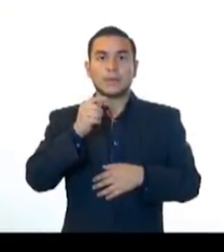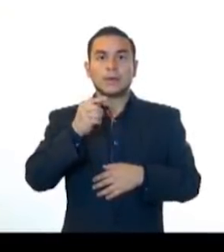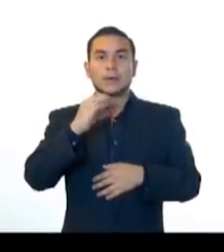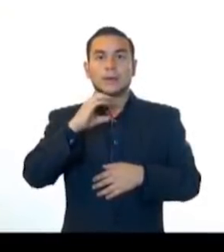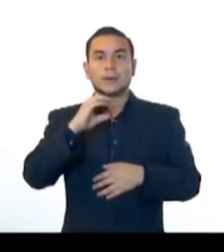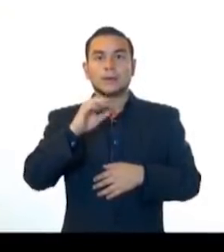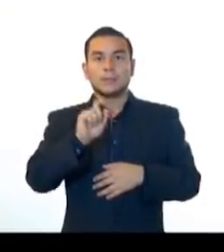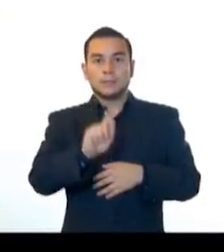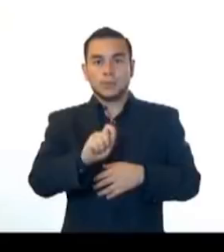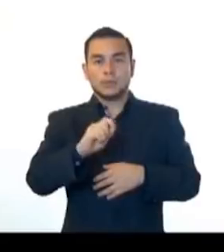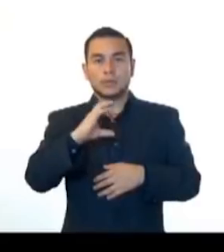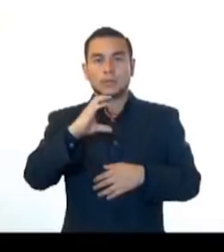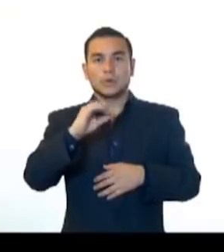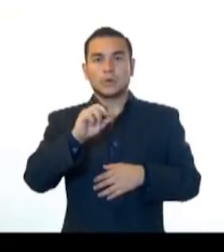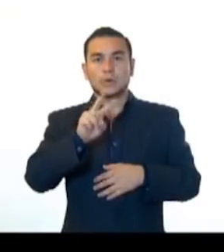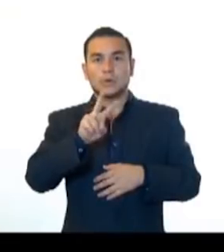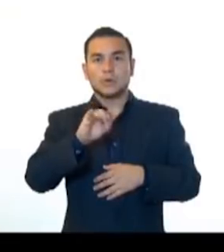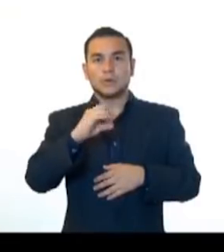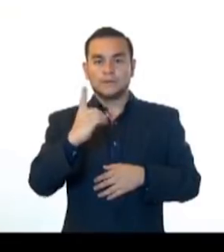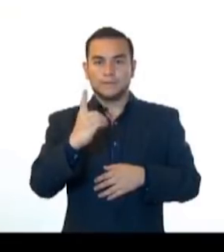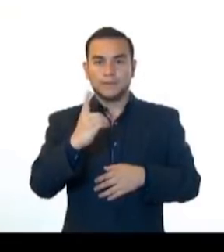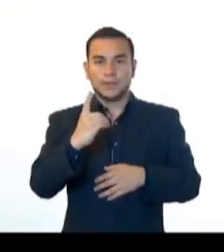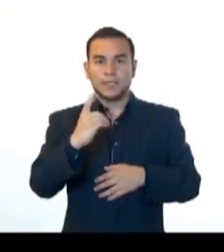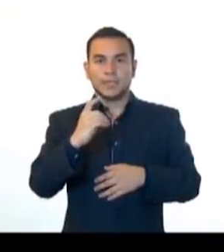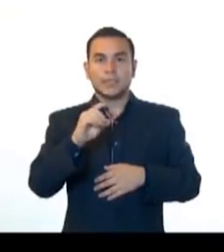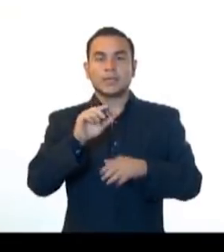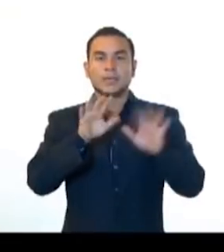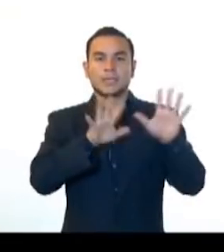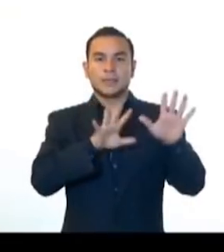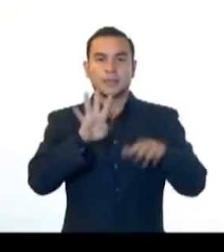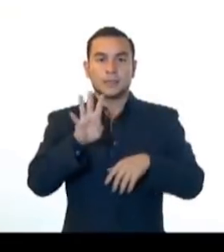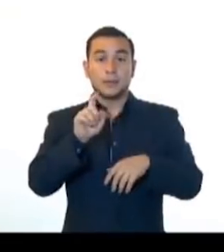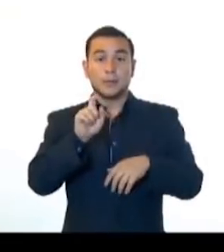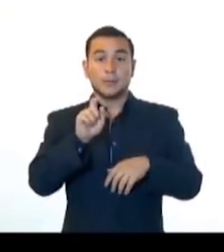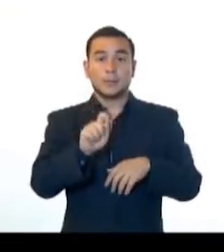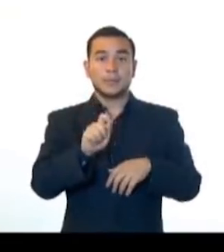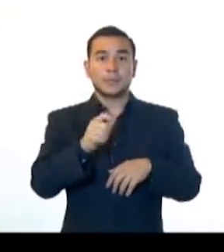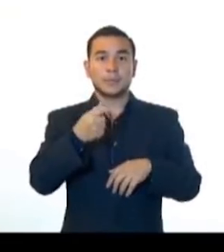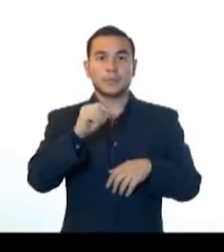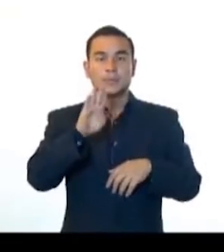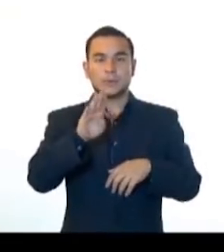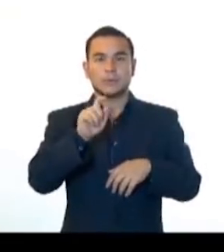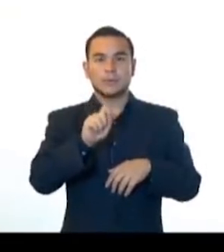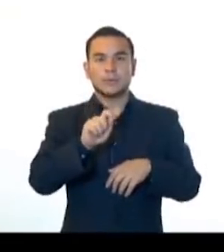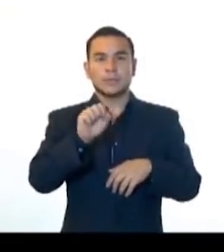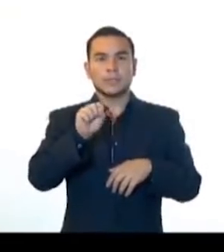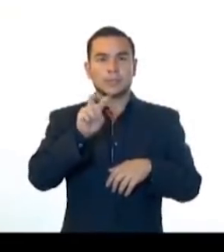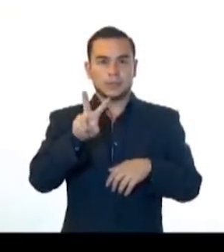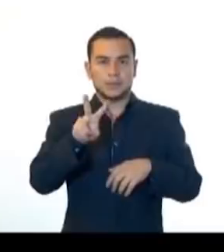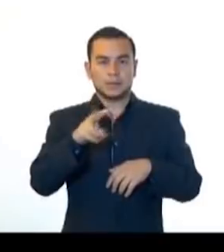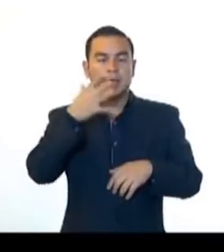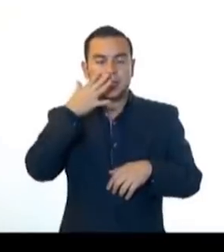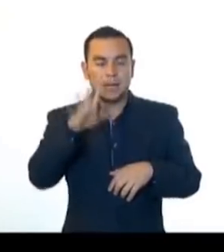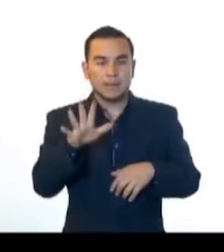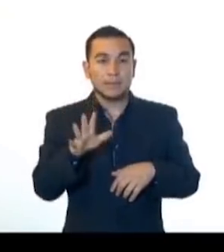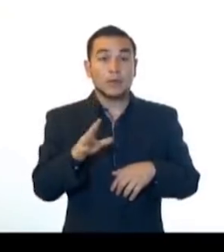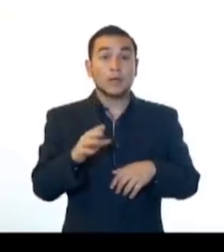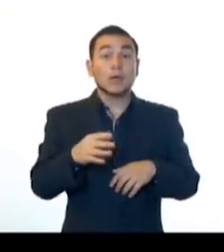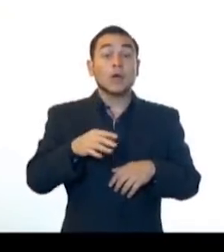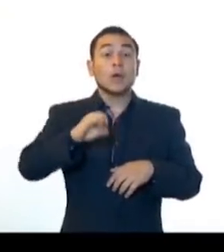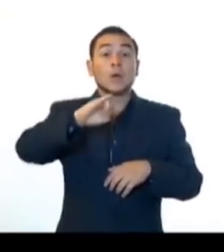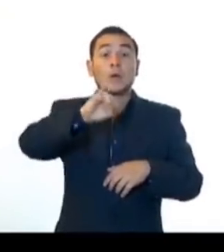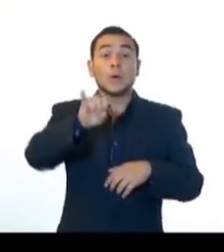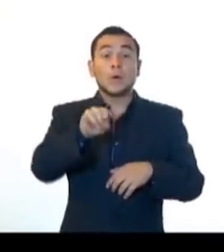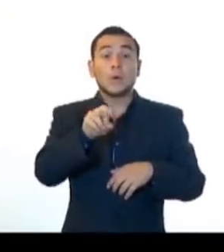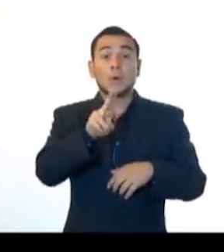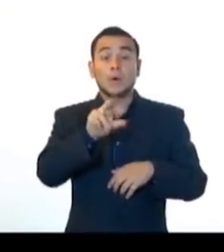beneficiario directamente él con su DUI, pero van a haber casos en donde Juan o la persona que digite el DUI no